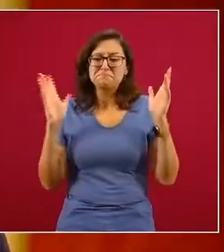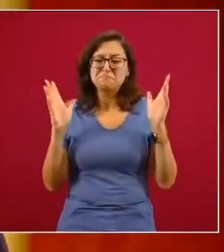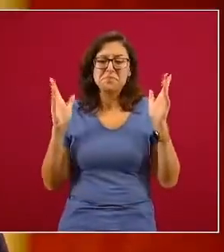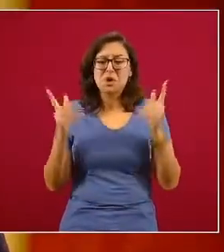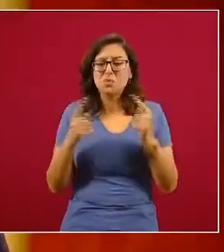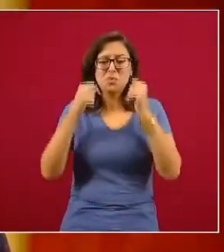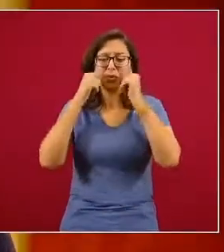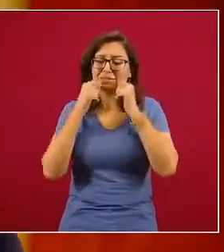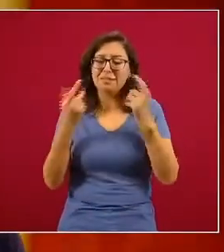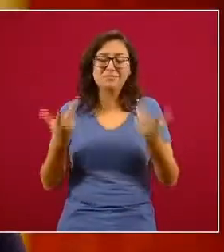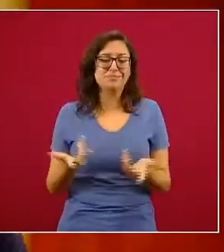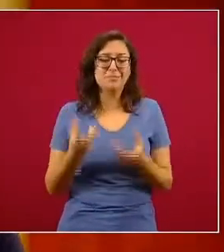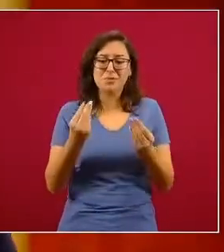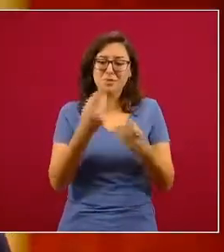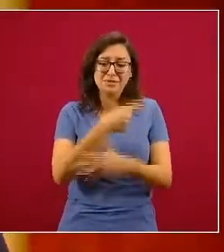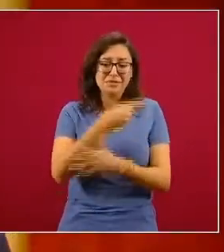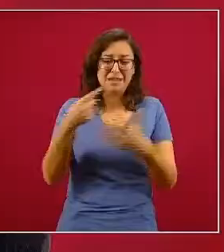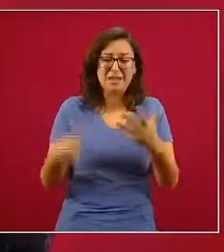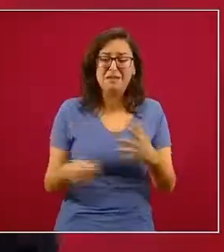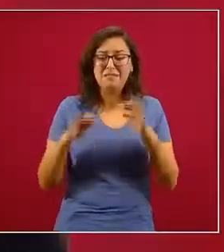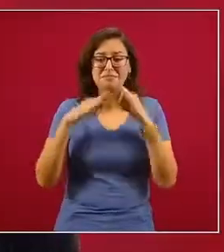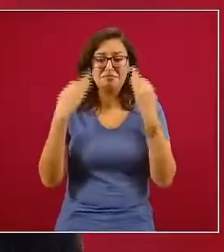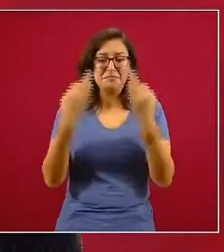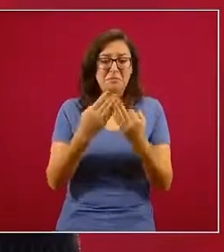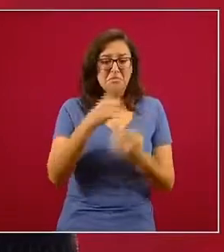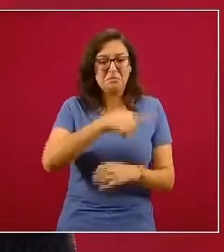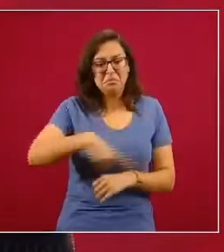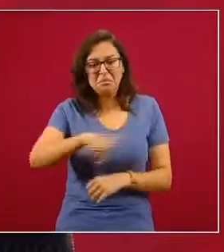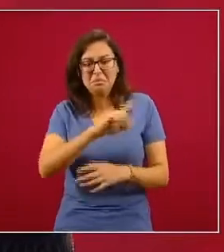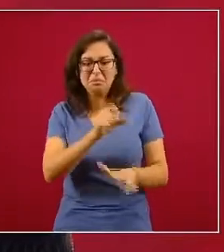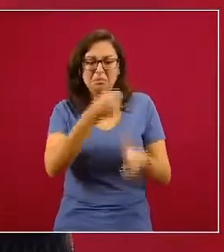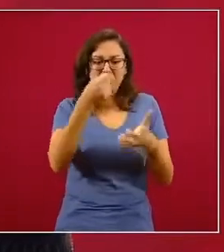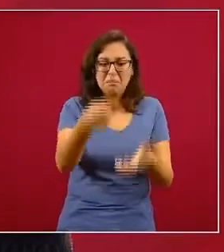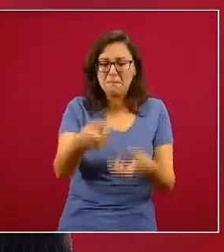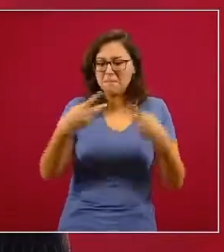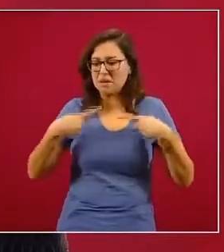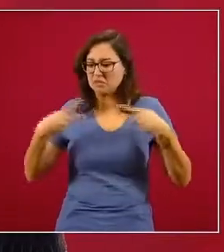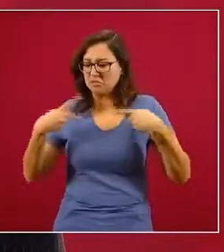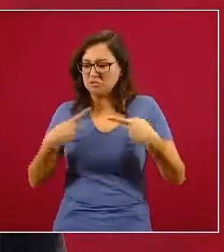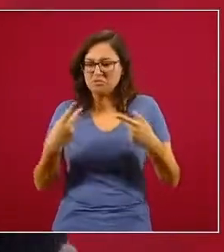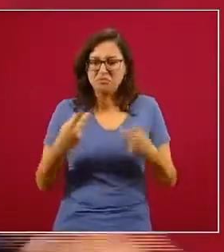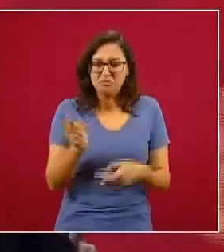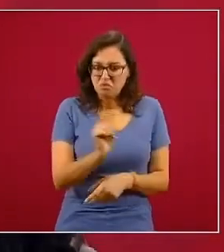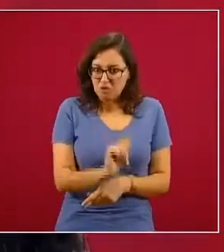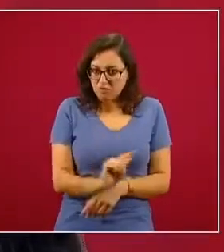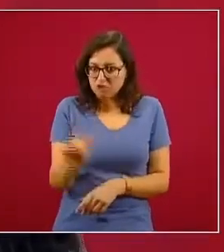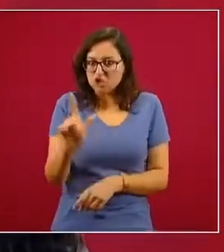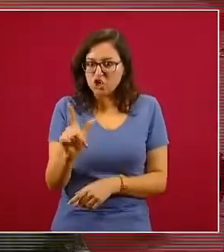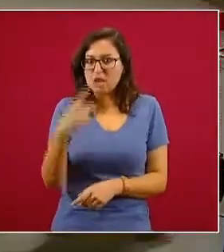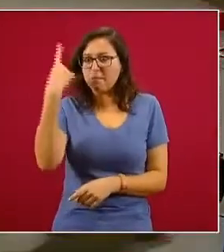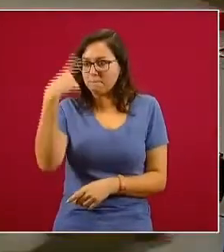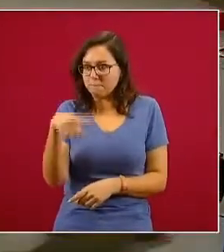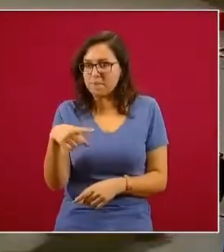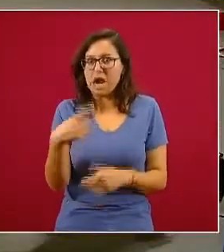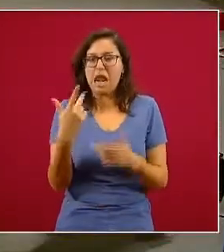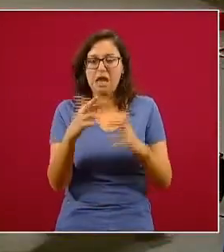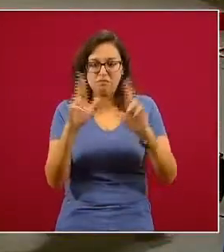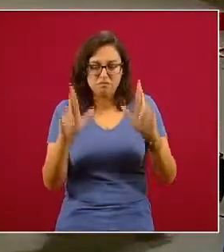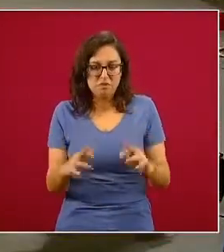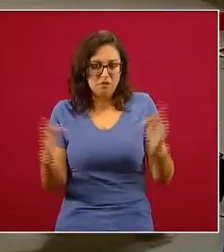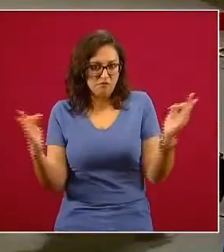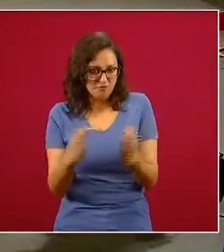no se ha invertido en formar y contratar a profesionales de la salud, en